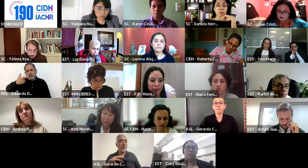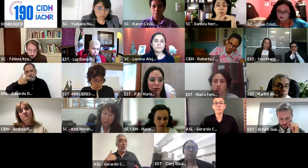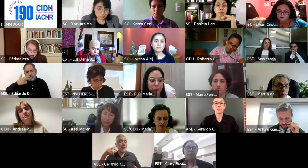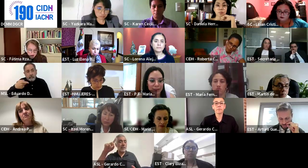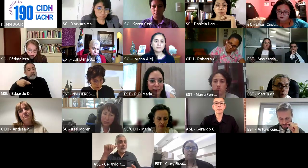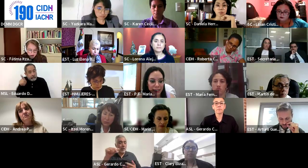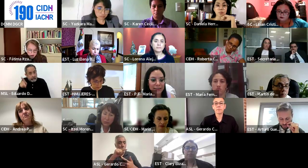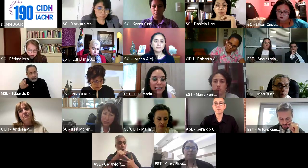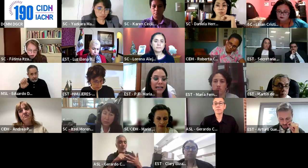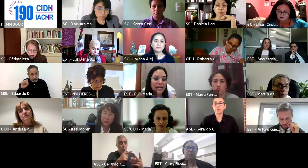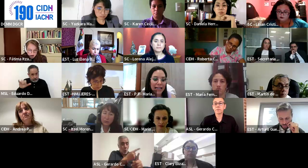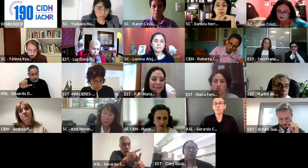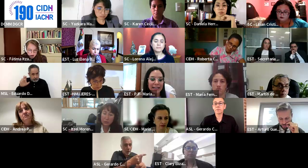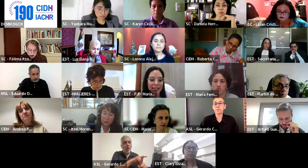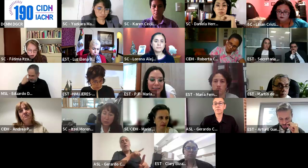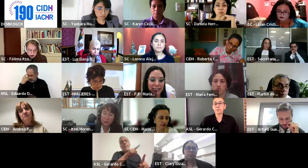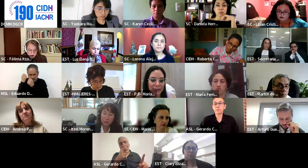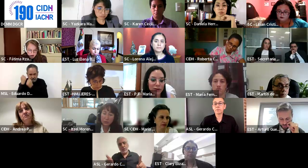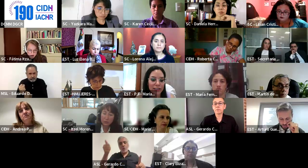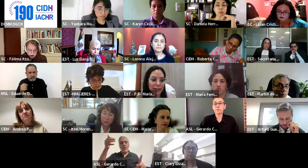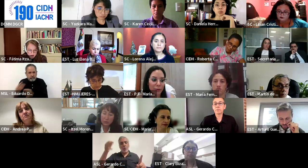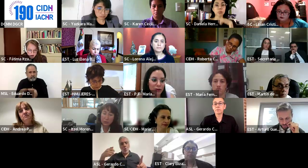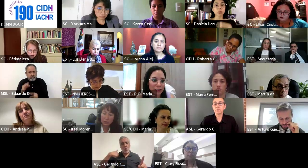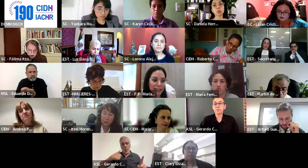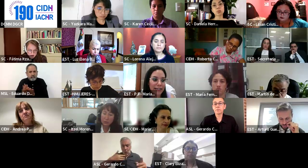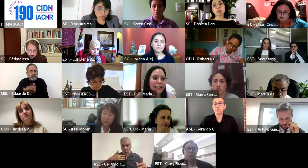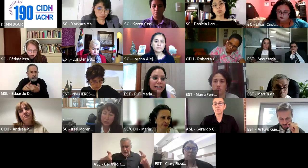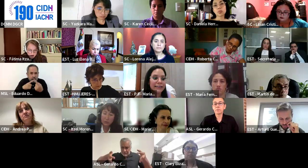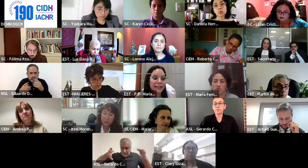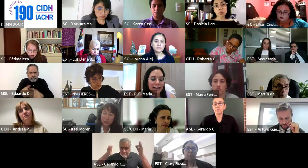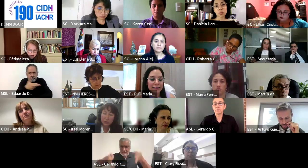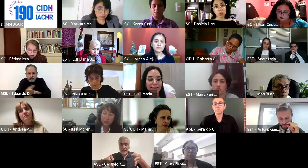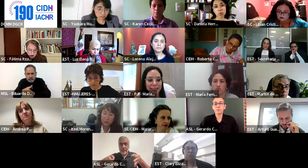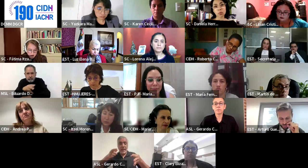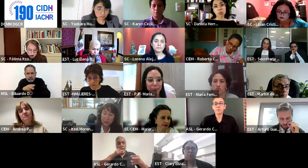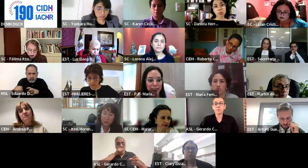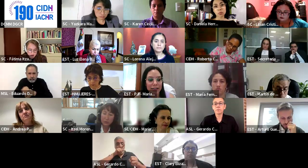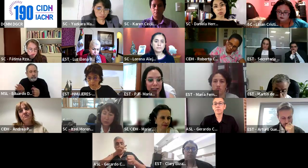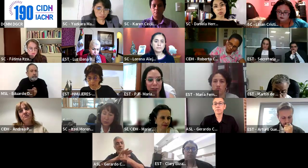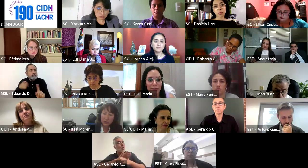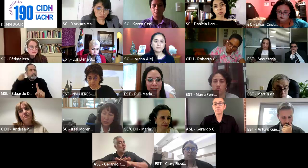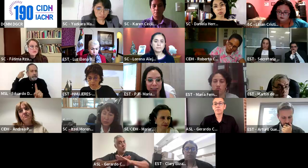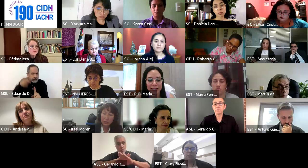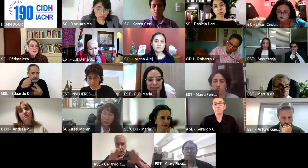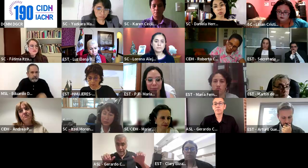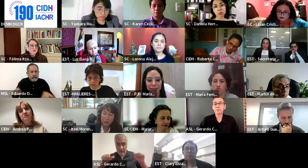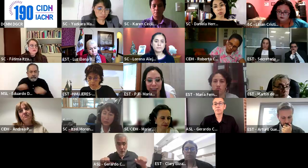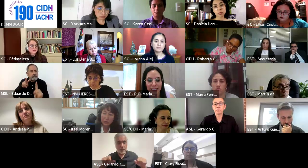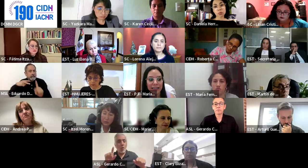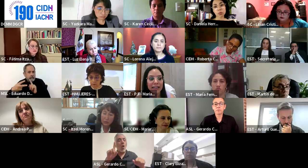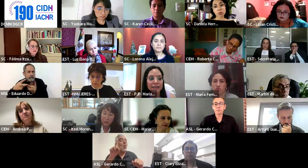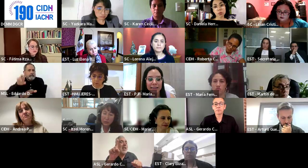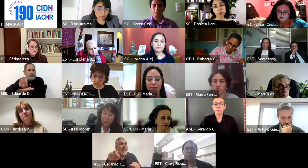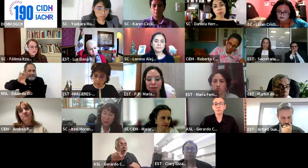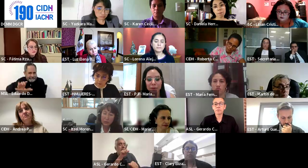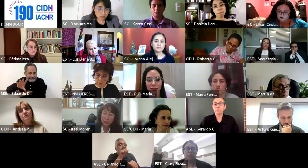Corte estamos convencidas que esta garantía no sería posible sin garantizar también la perspectiva de